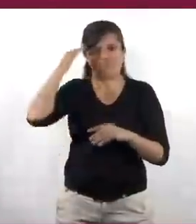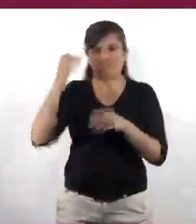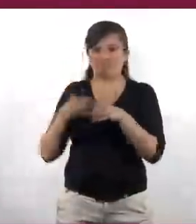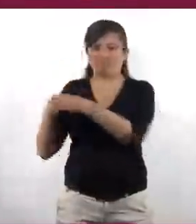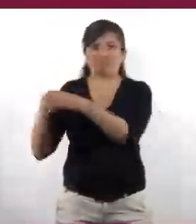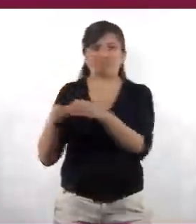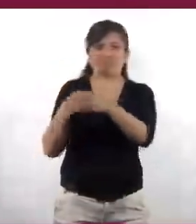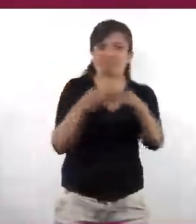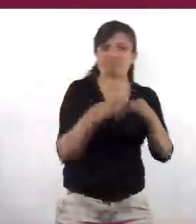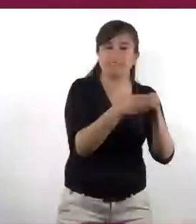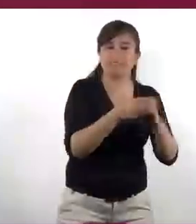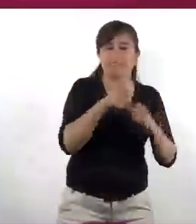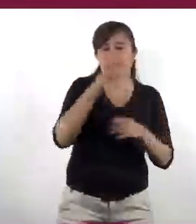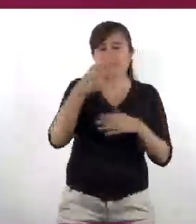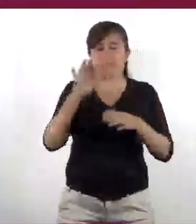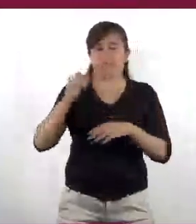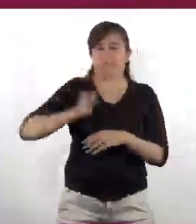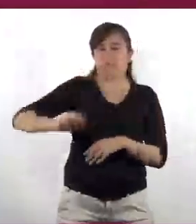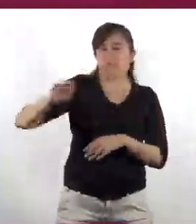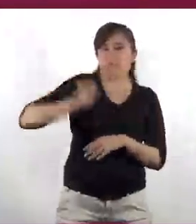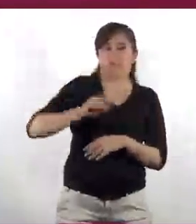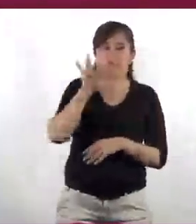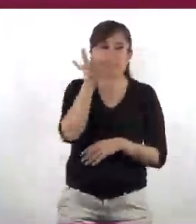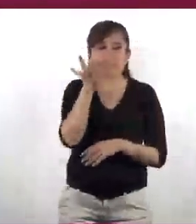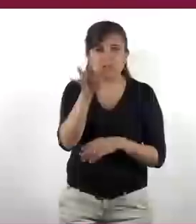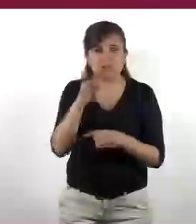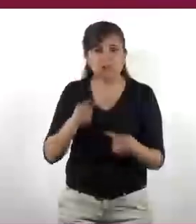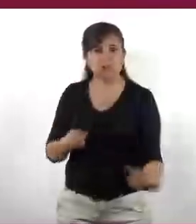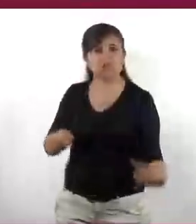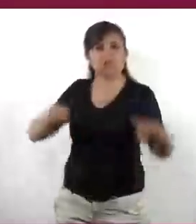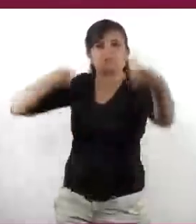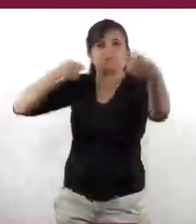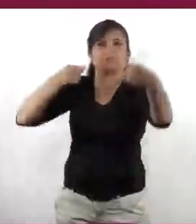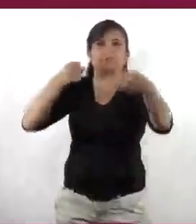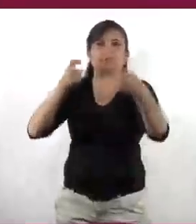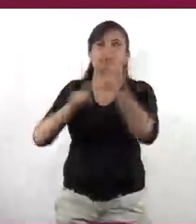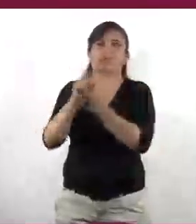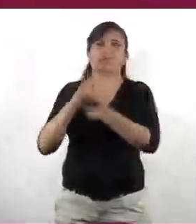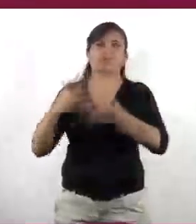primera década del siglo XIX a un enfrentamiento y a una crisis política.